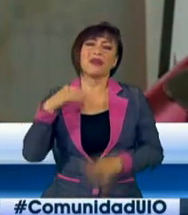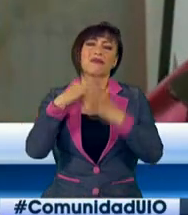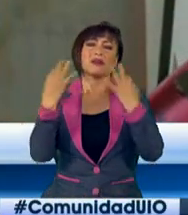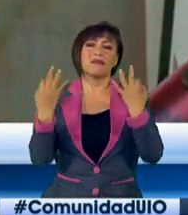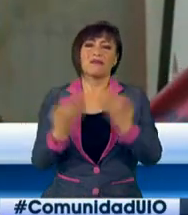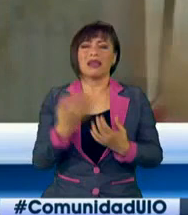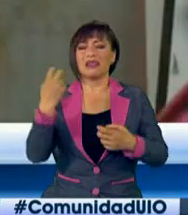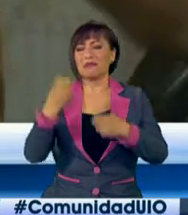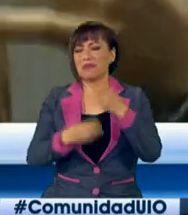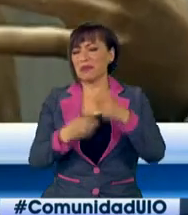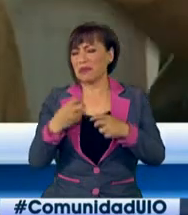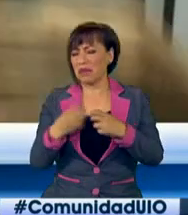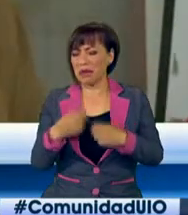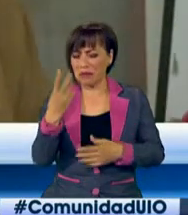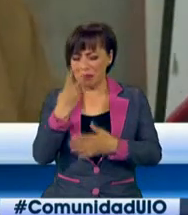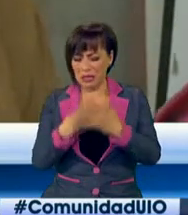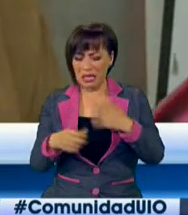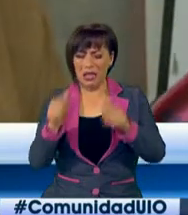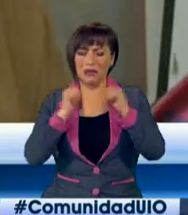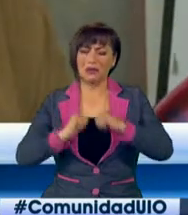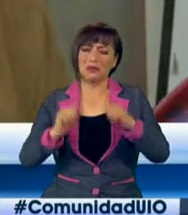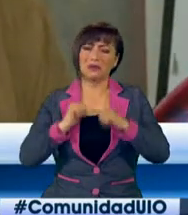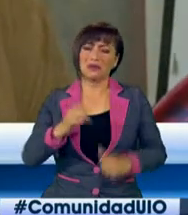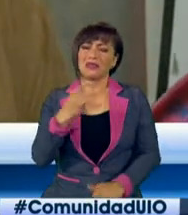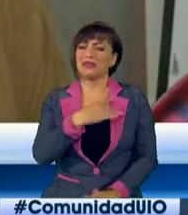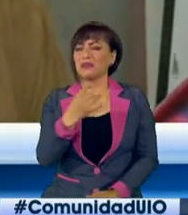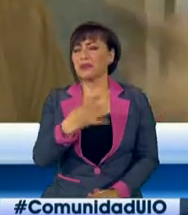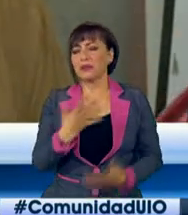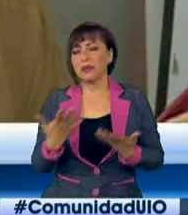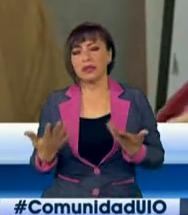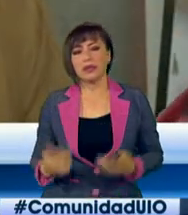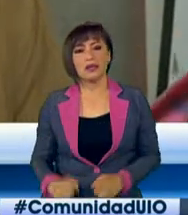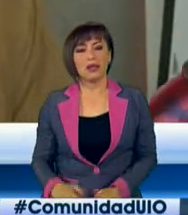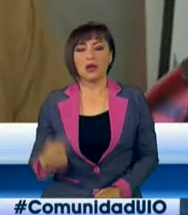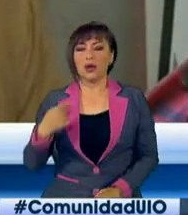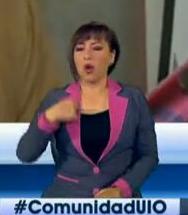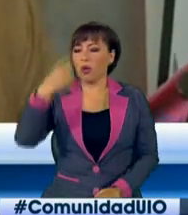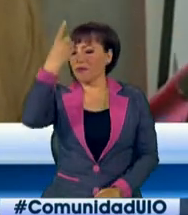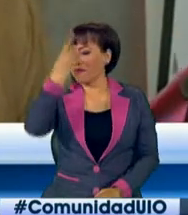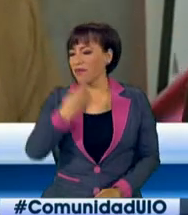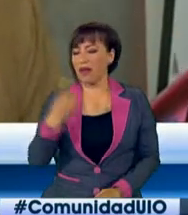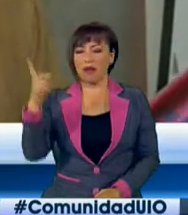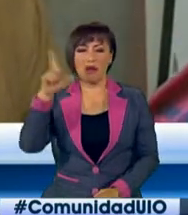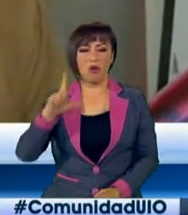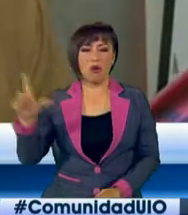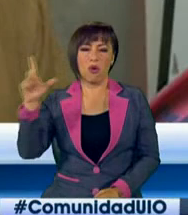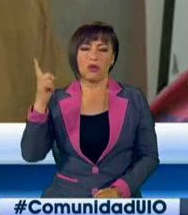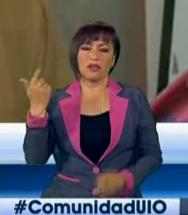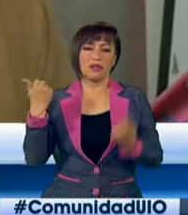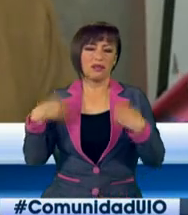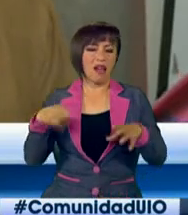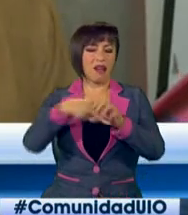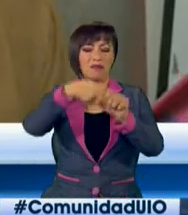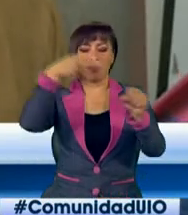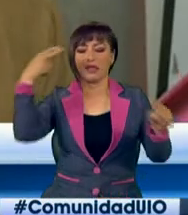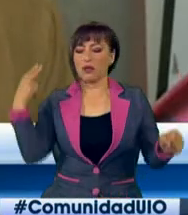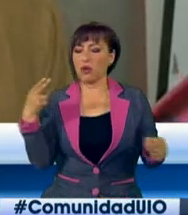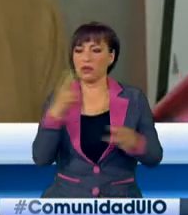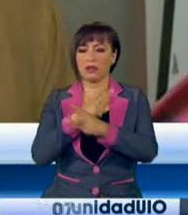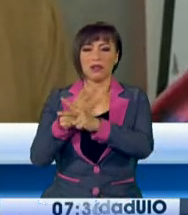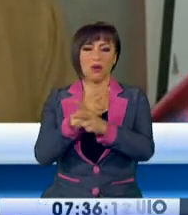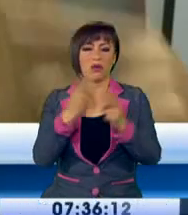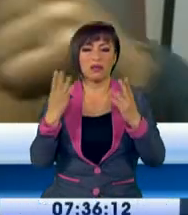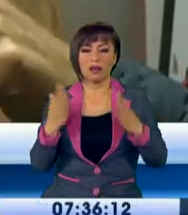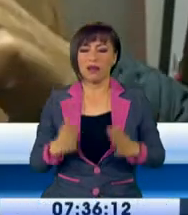hijos y causó en mí un gran dolor, yo el día lunes tomé la decisión de renunciar a la concejalía de